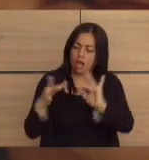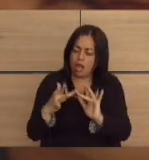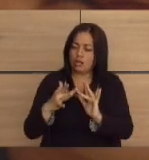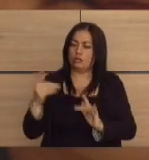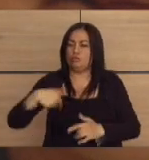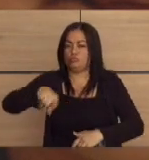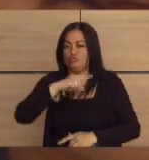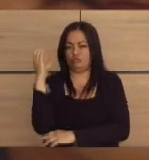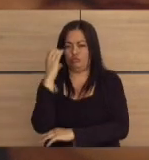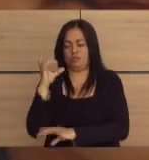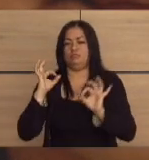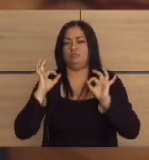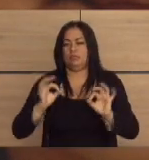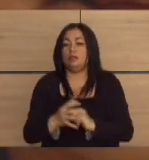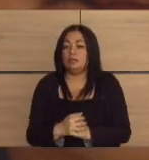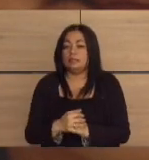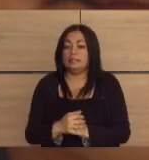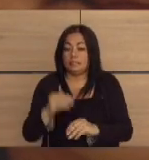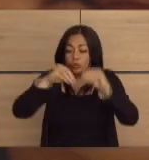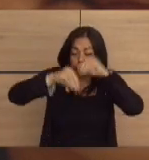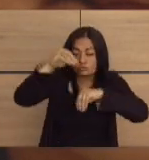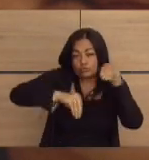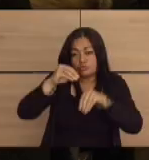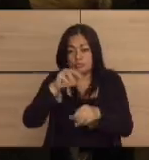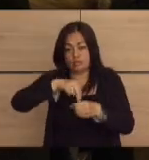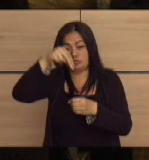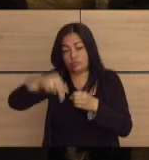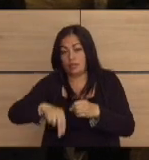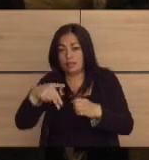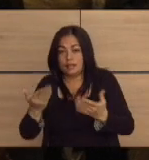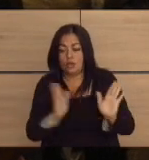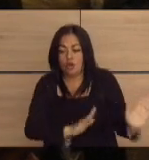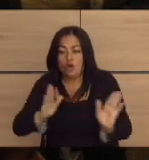mundo globalizado. La construcción de ciudadanía y de una sociedad basada en el